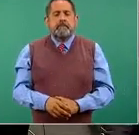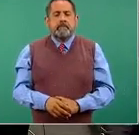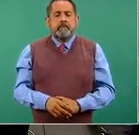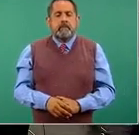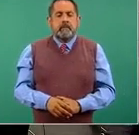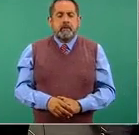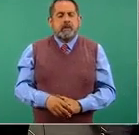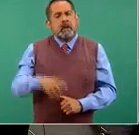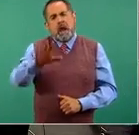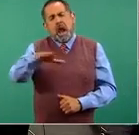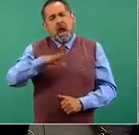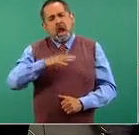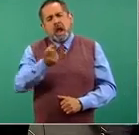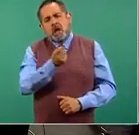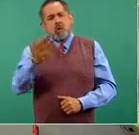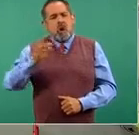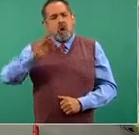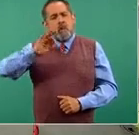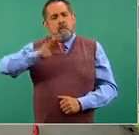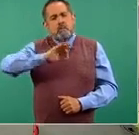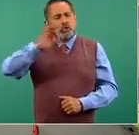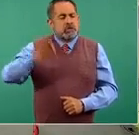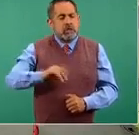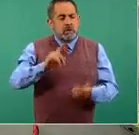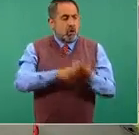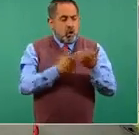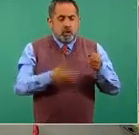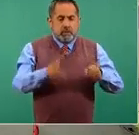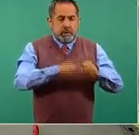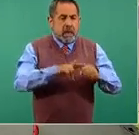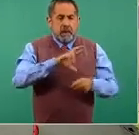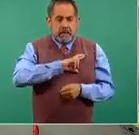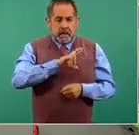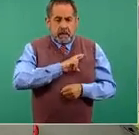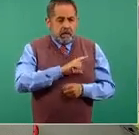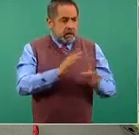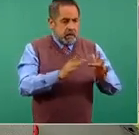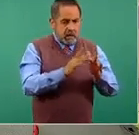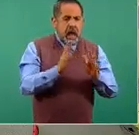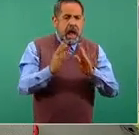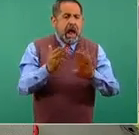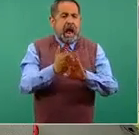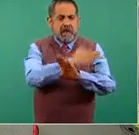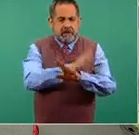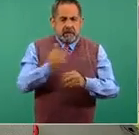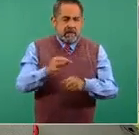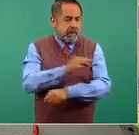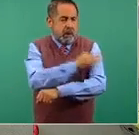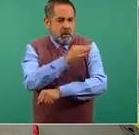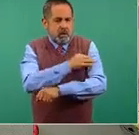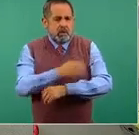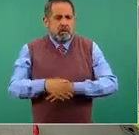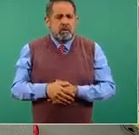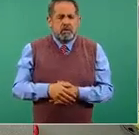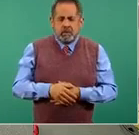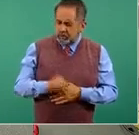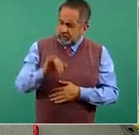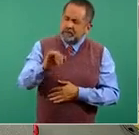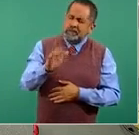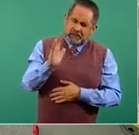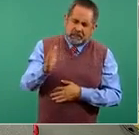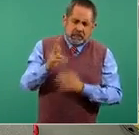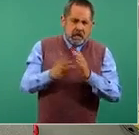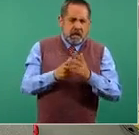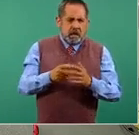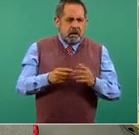Adelante. De personal de primera línea de hospitales privados que ya se haya vacunado, ¿tienen el porcentaje? Sí, lo hemos comentado varias veces.